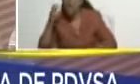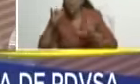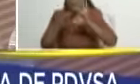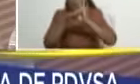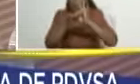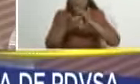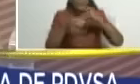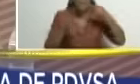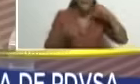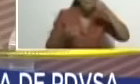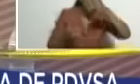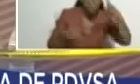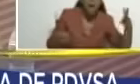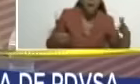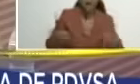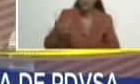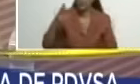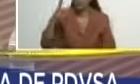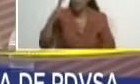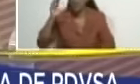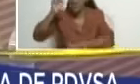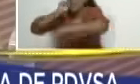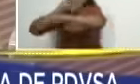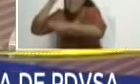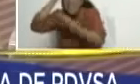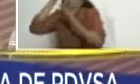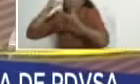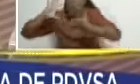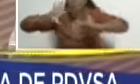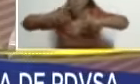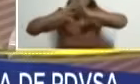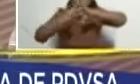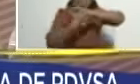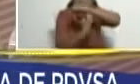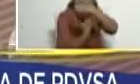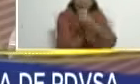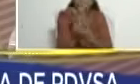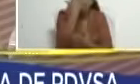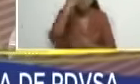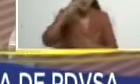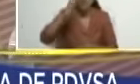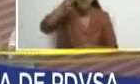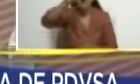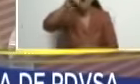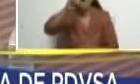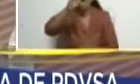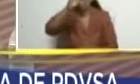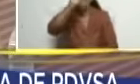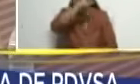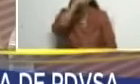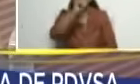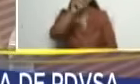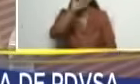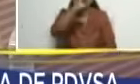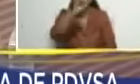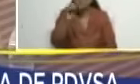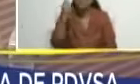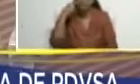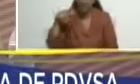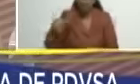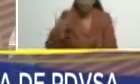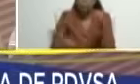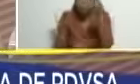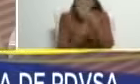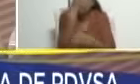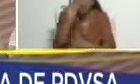mestizos de Caracas contra el capitán general de la colonia, de los sectores